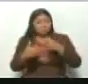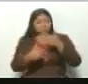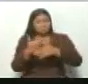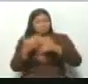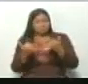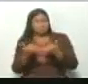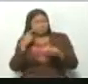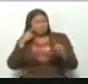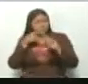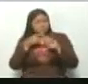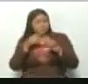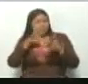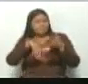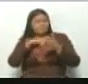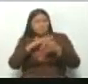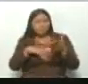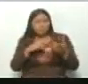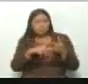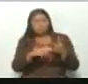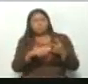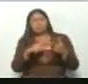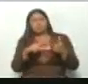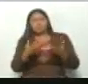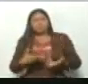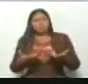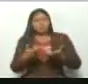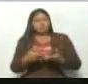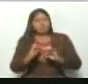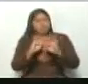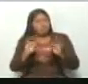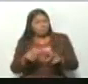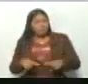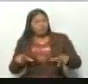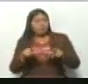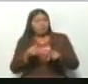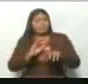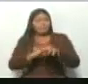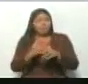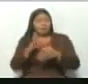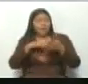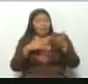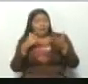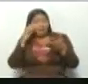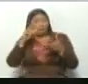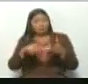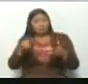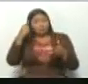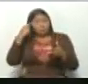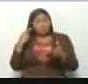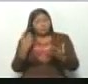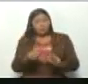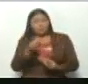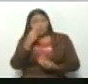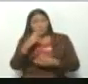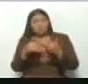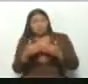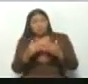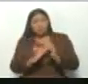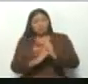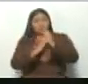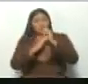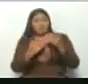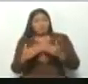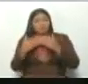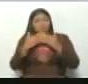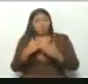llegando y asignando. De pintura, cocinas para los comedores. ¿Por qué? Porque hay una data diaria que están alimentando los directores